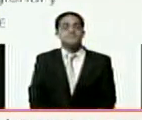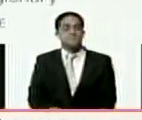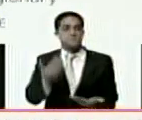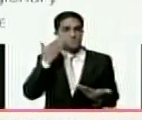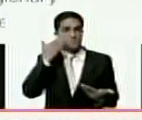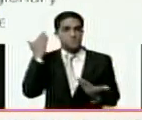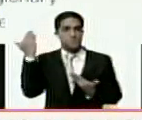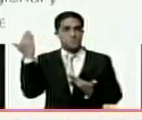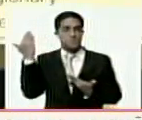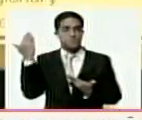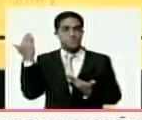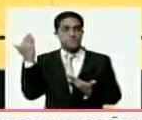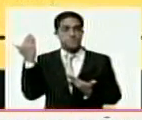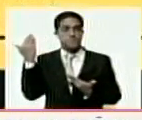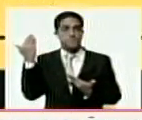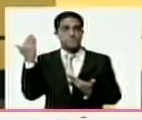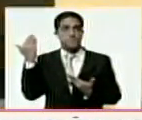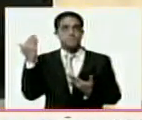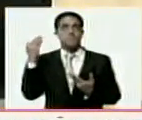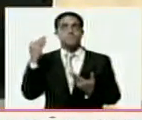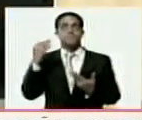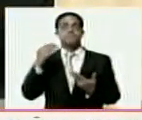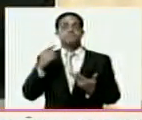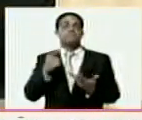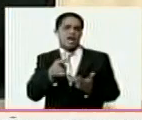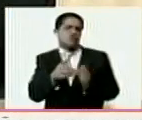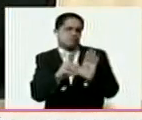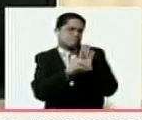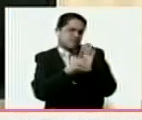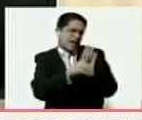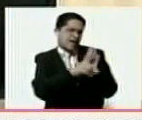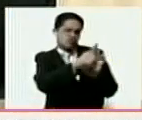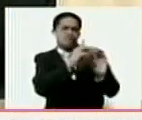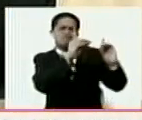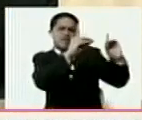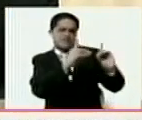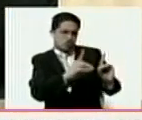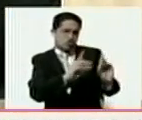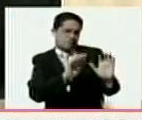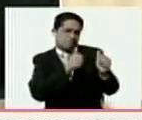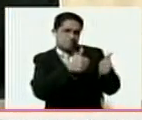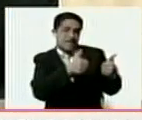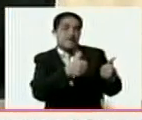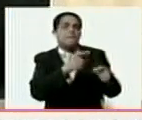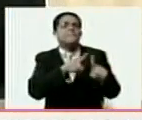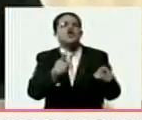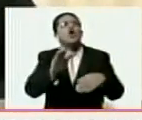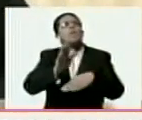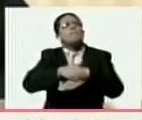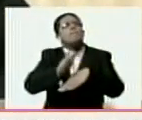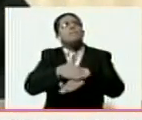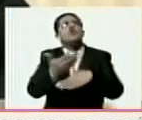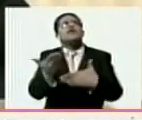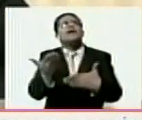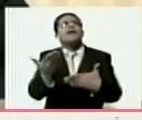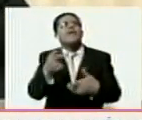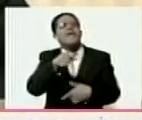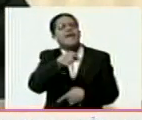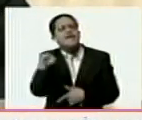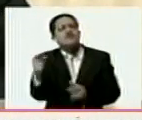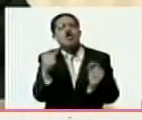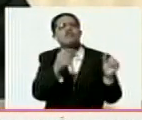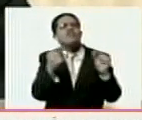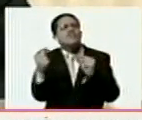Y no solo tienen el derecho a hacerlo, ojo, pero ¿por qué está Venezuela en su agenda de trabajo?